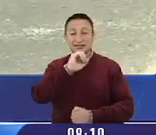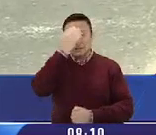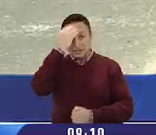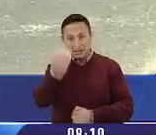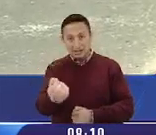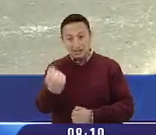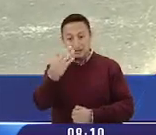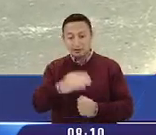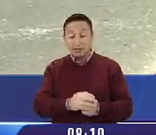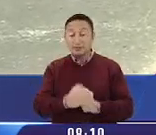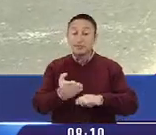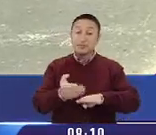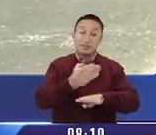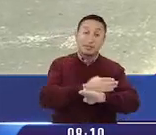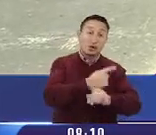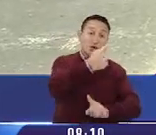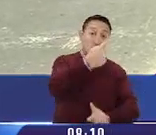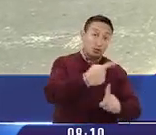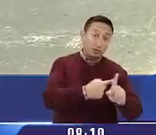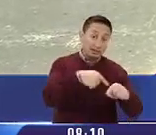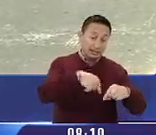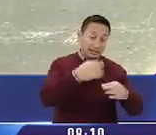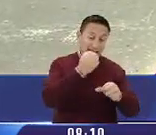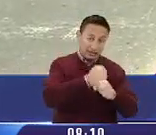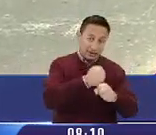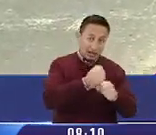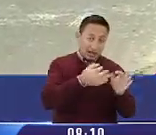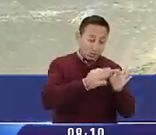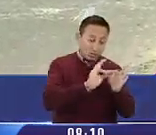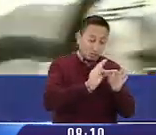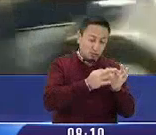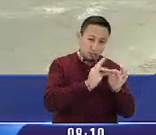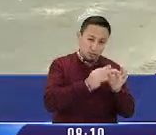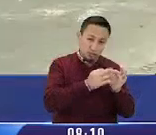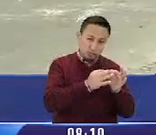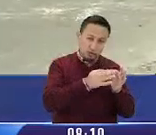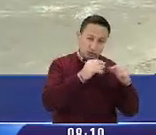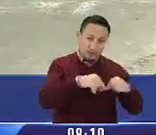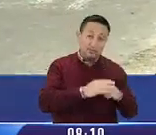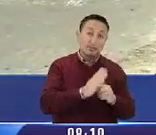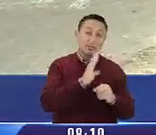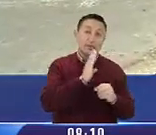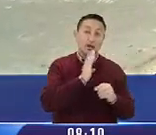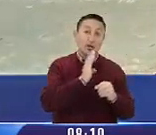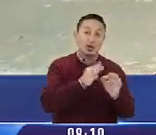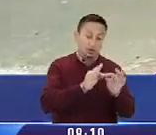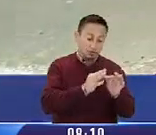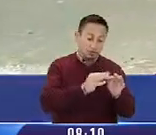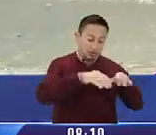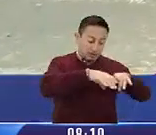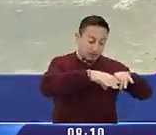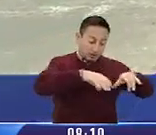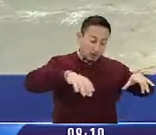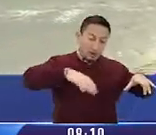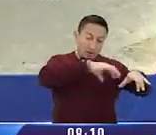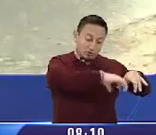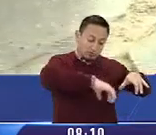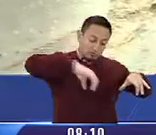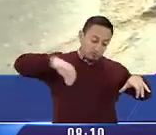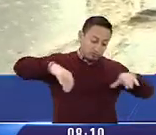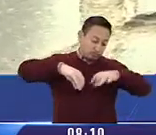hace un mes vinieron a hacer unos trabajos y, bueno, de hecho, por la comodidad sacaron en